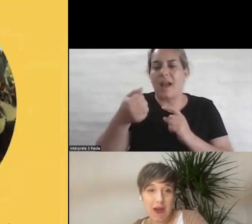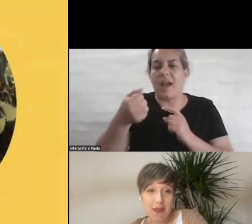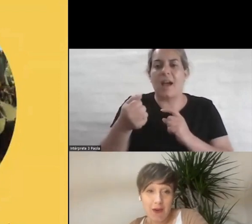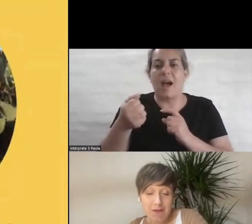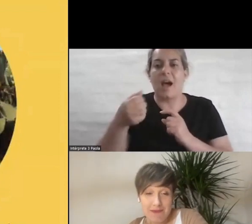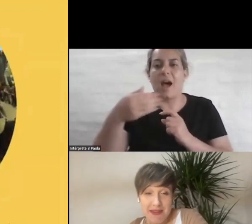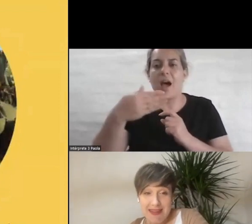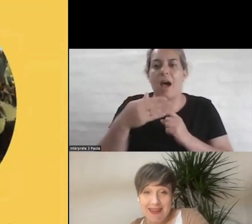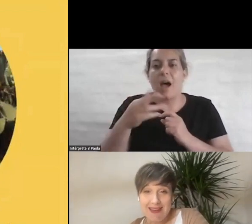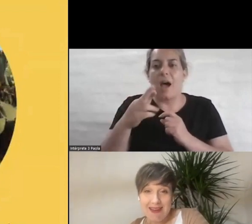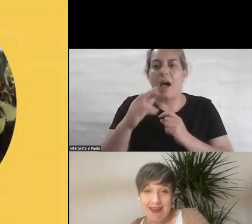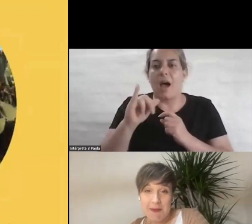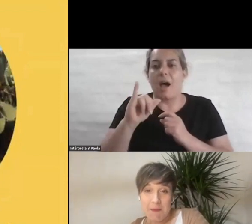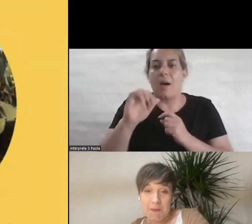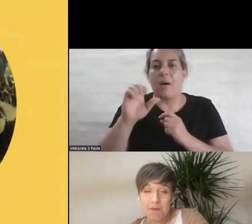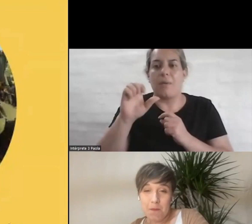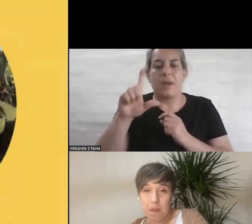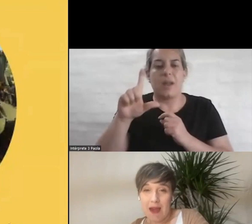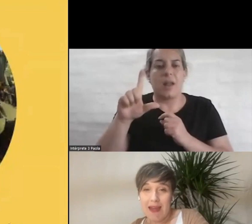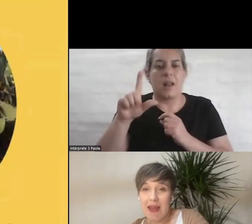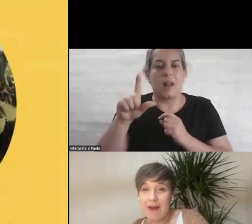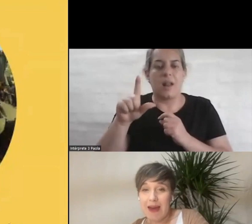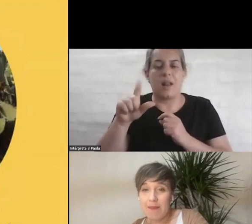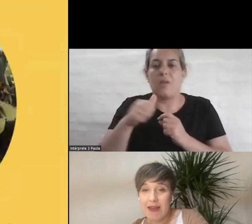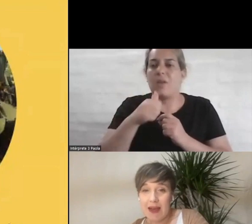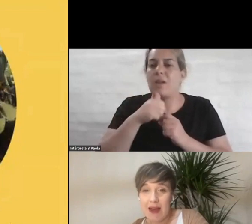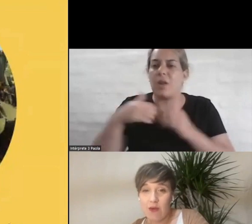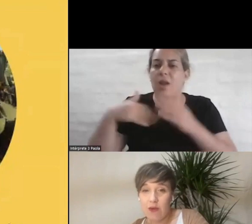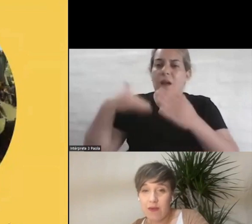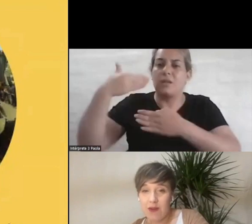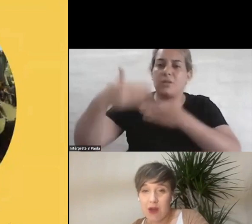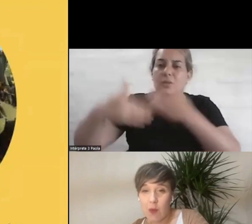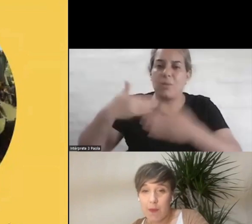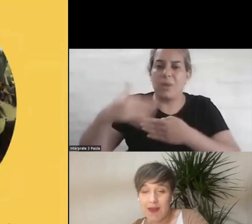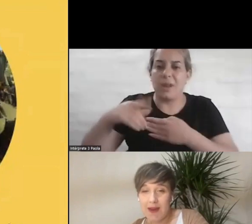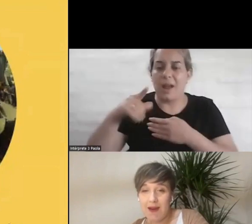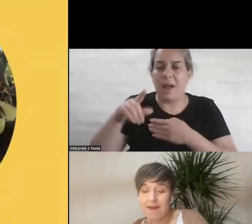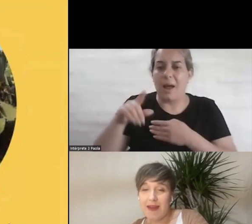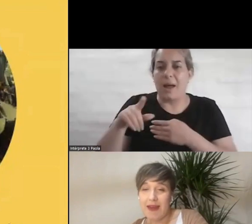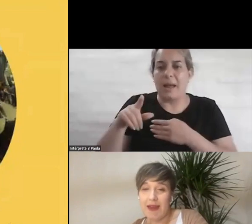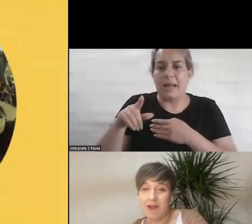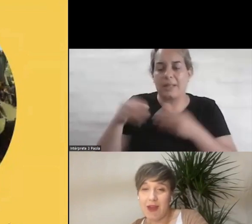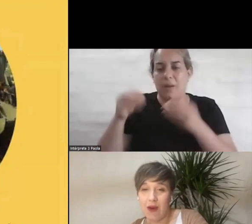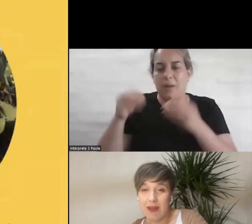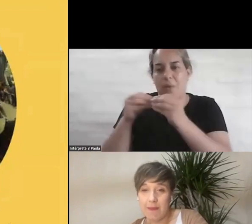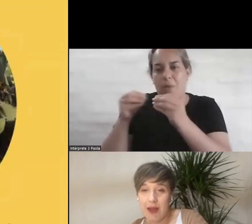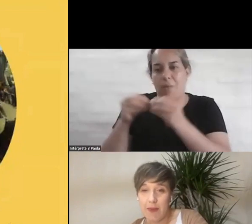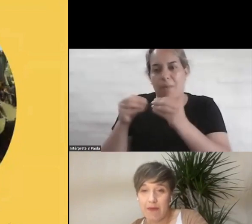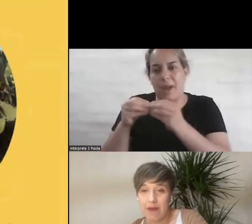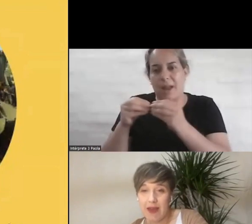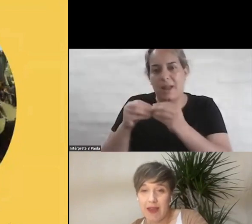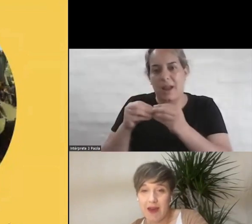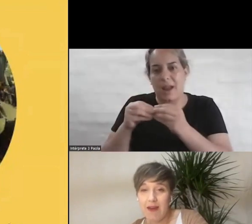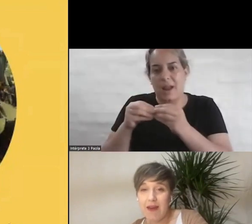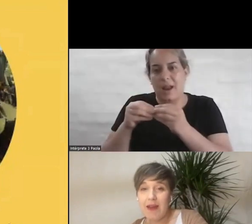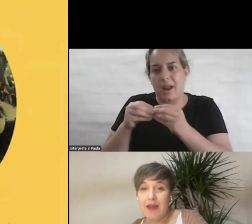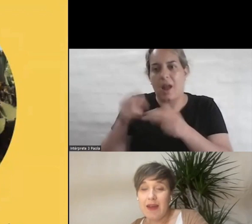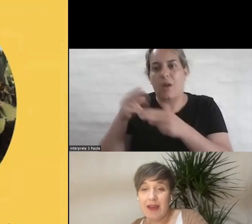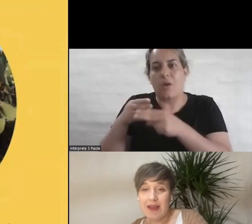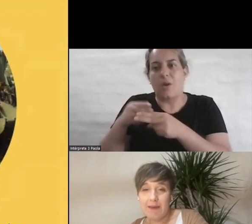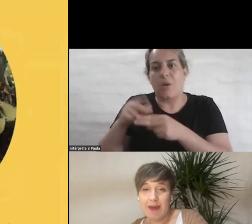de superación. Em, Ahí la imagen veis a Luz, es una compañera. Os dejo ahí también el perfil de